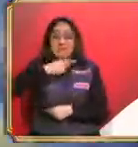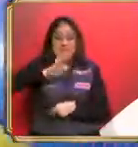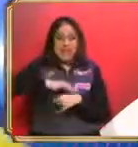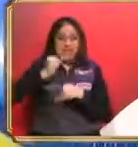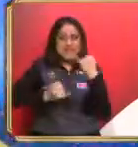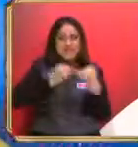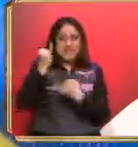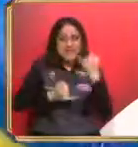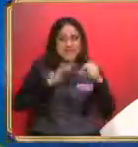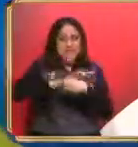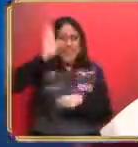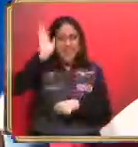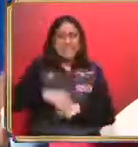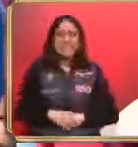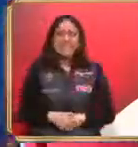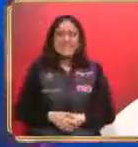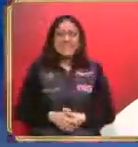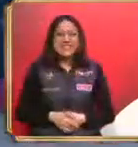juguetón